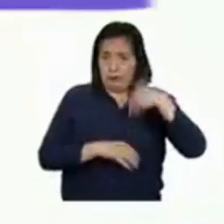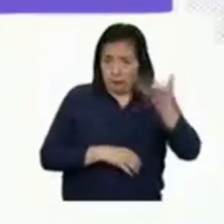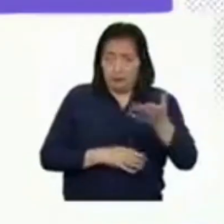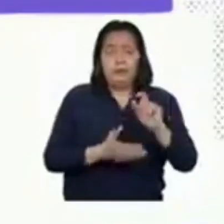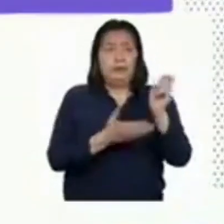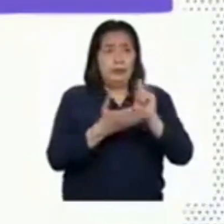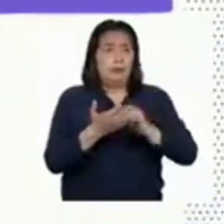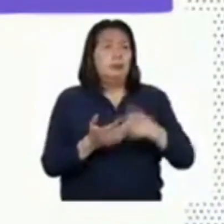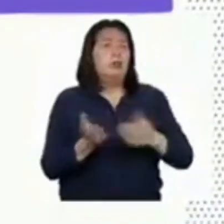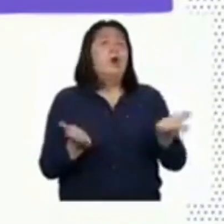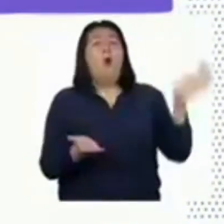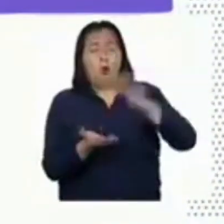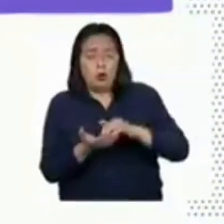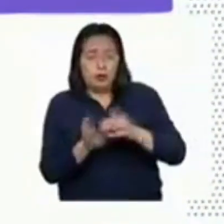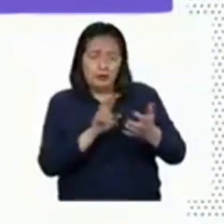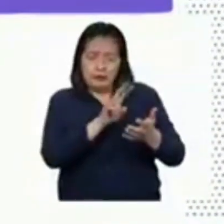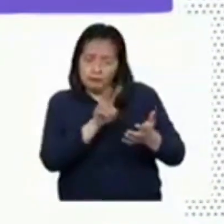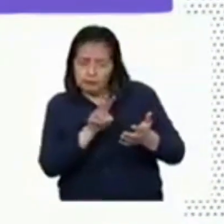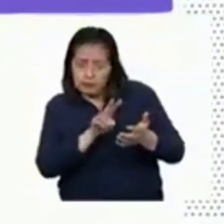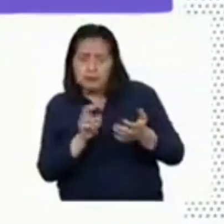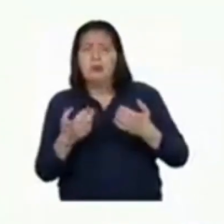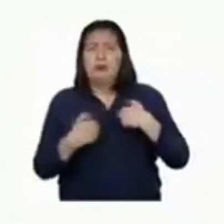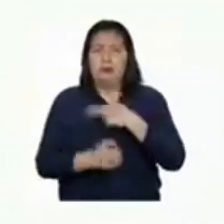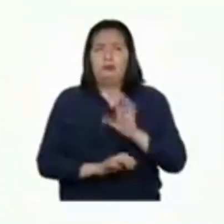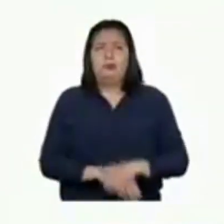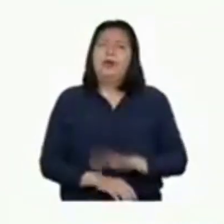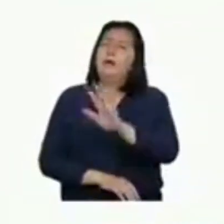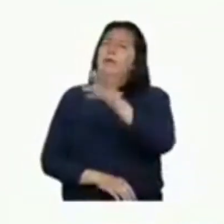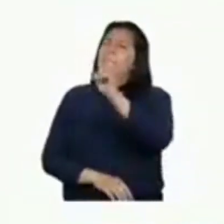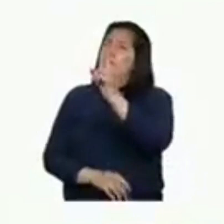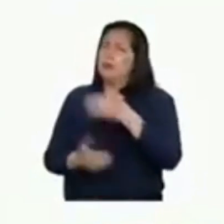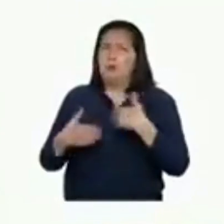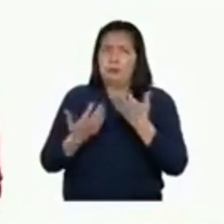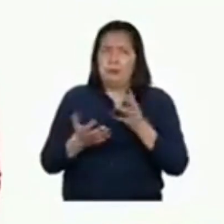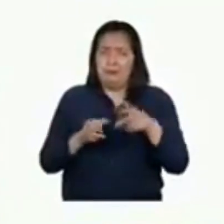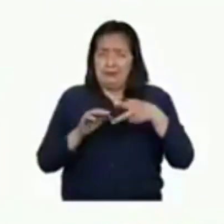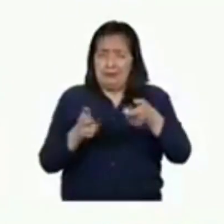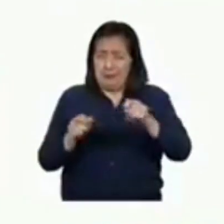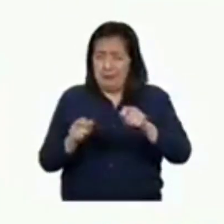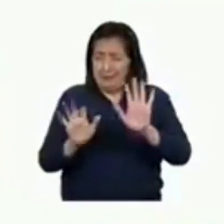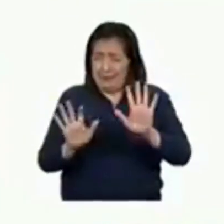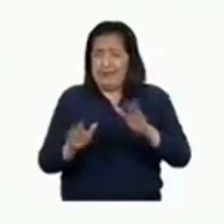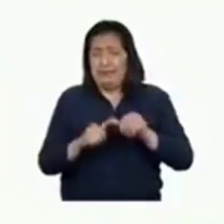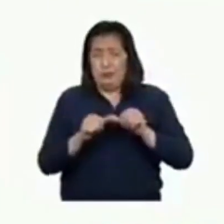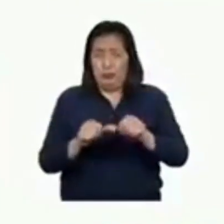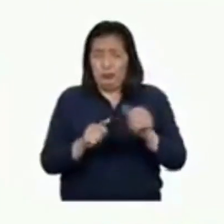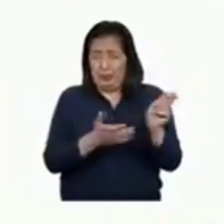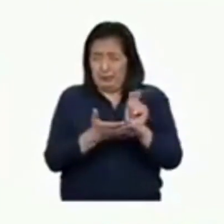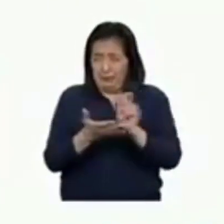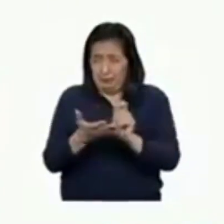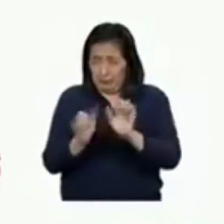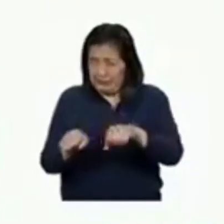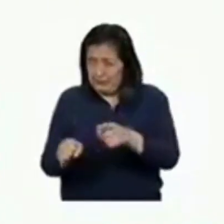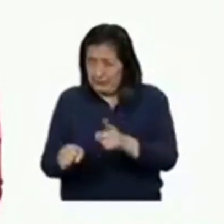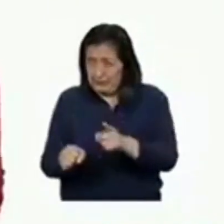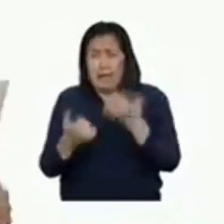escribir, debemos revisar lo que hemos redactado. Profesor, ¿podríamos irnos a una pausa antes de continuar con la escritura del texto?